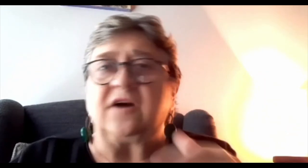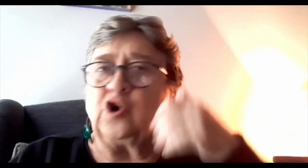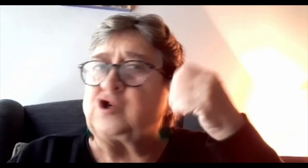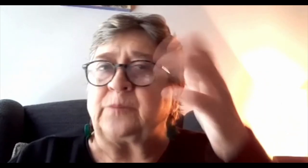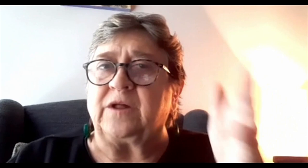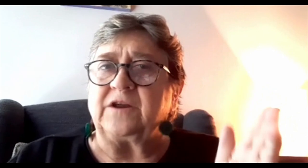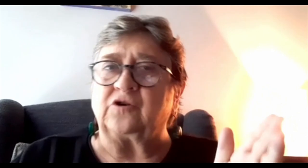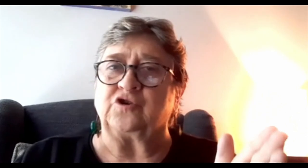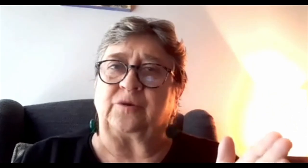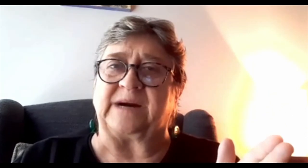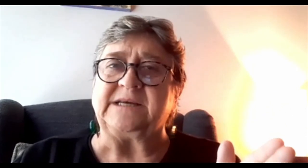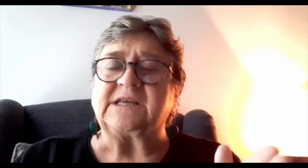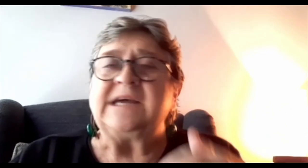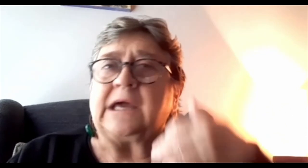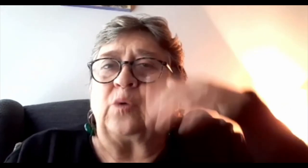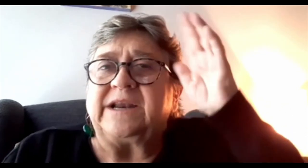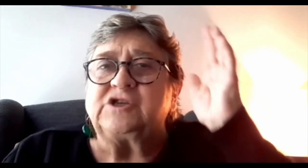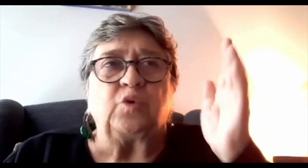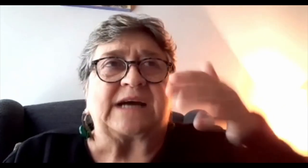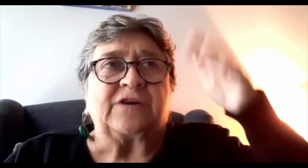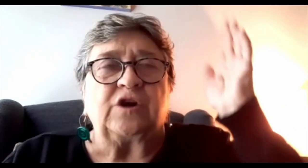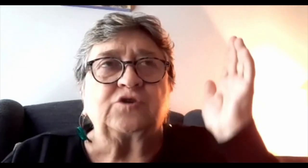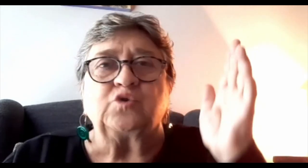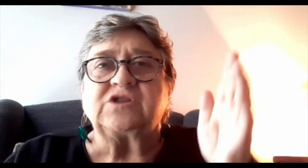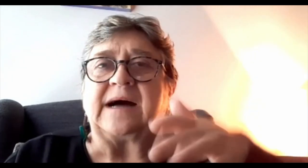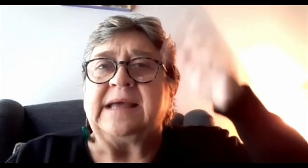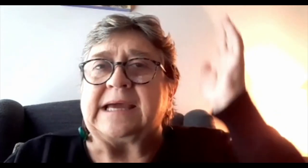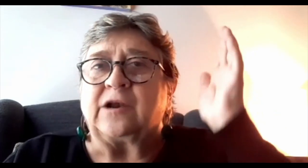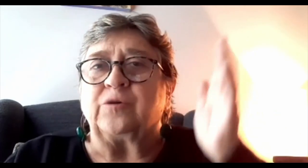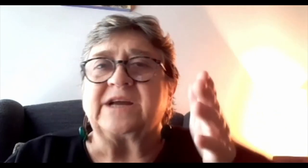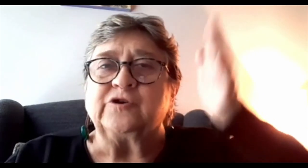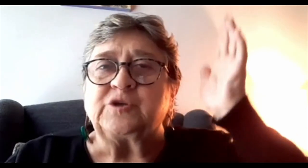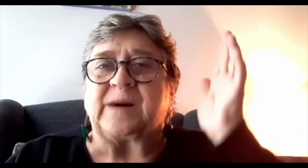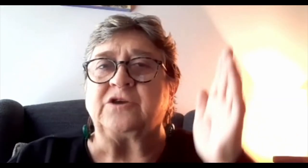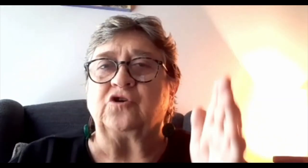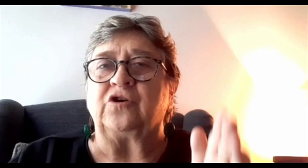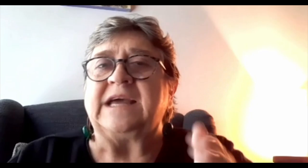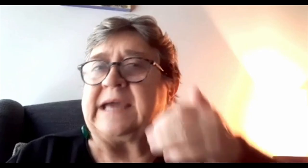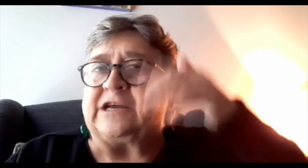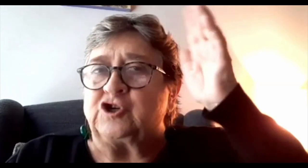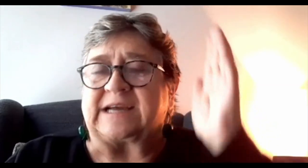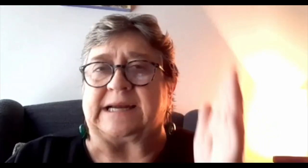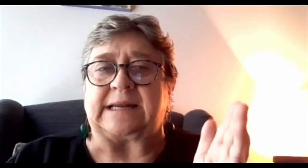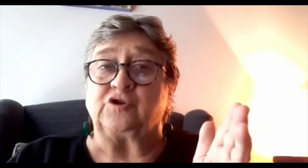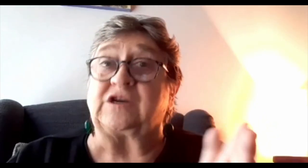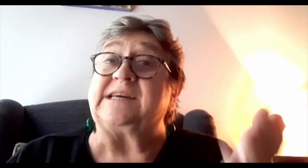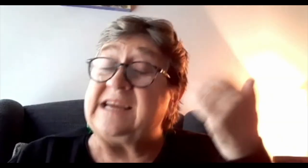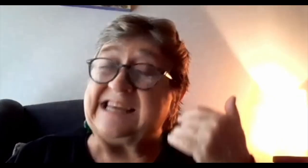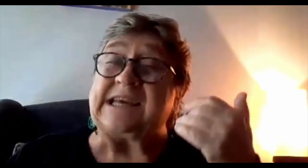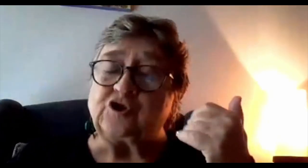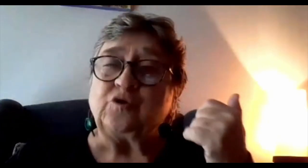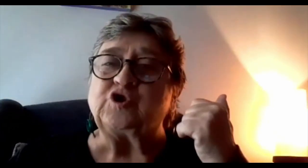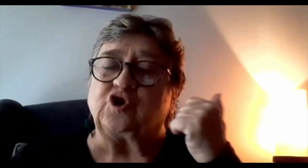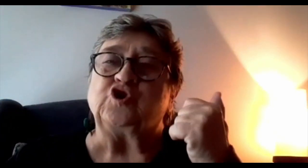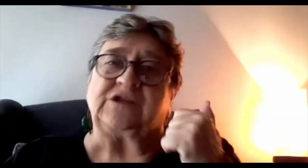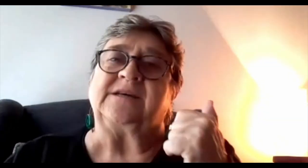España o se puede hacer con otro país. Igual resulta que no les gusta el gobierno español y nos declaran, es